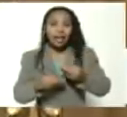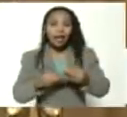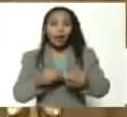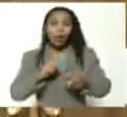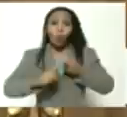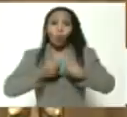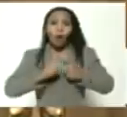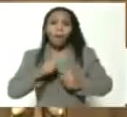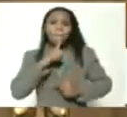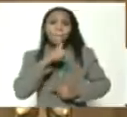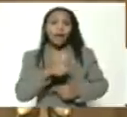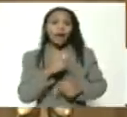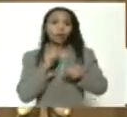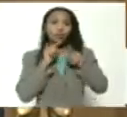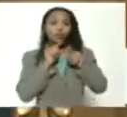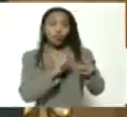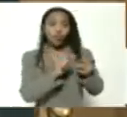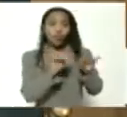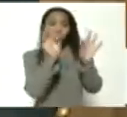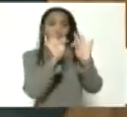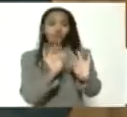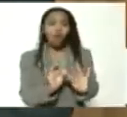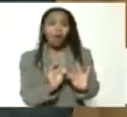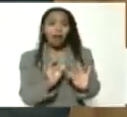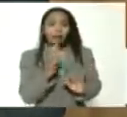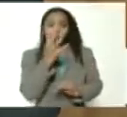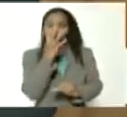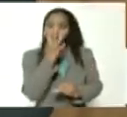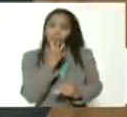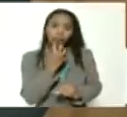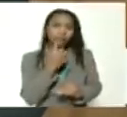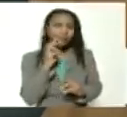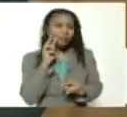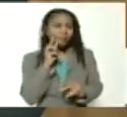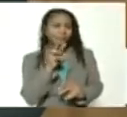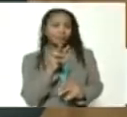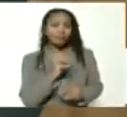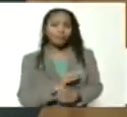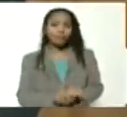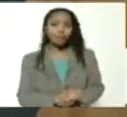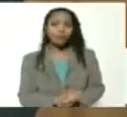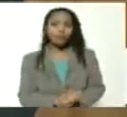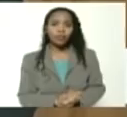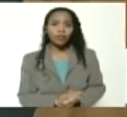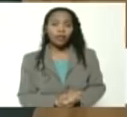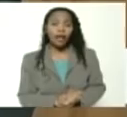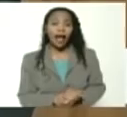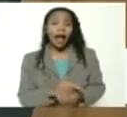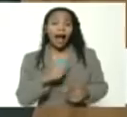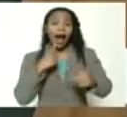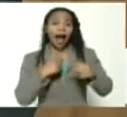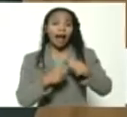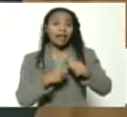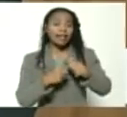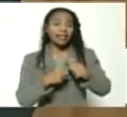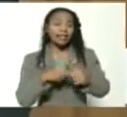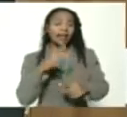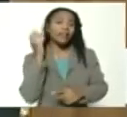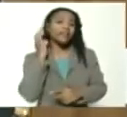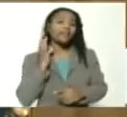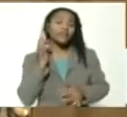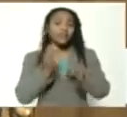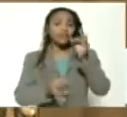desde su lamentable y tristemente célebre exfiscal general, hoy prófugo de la